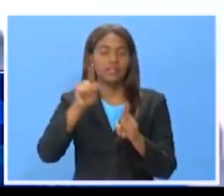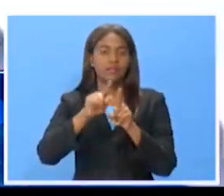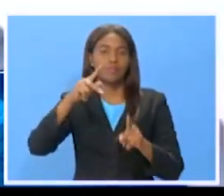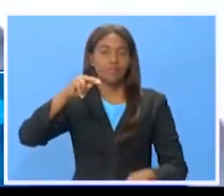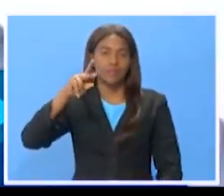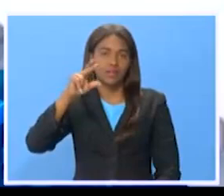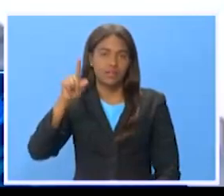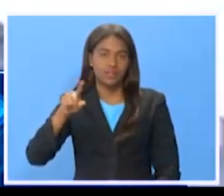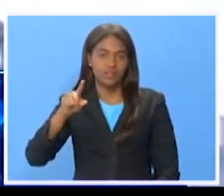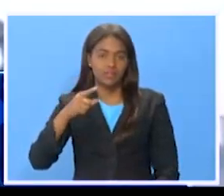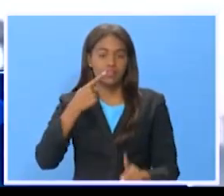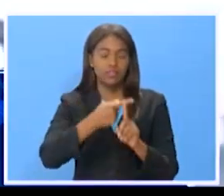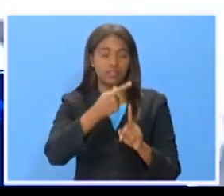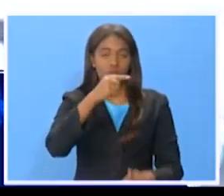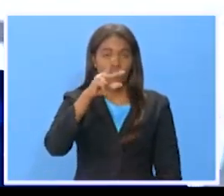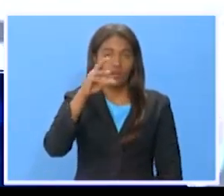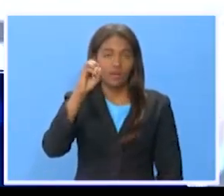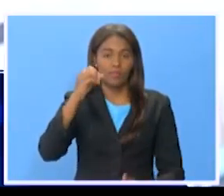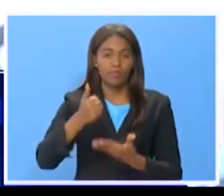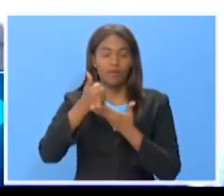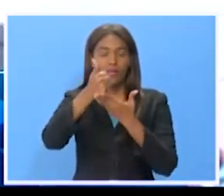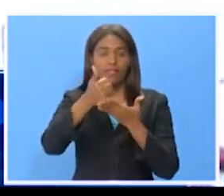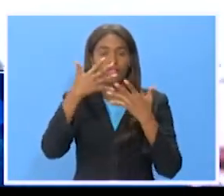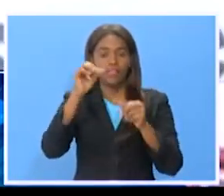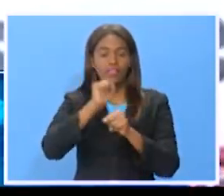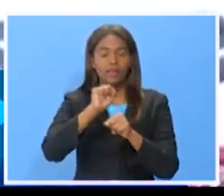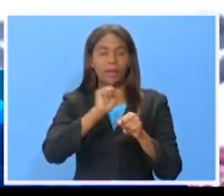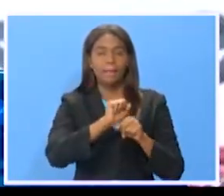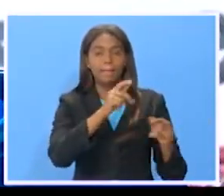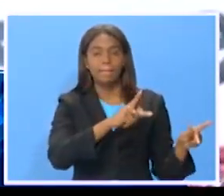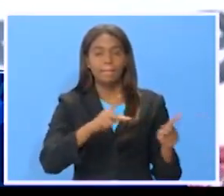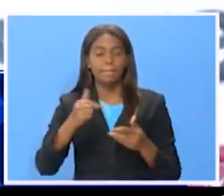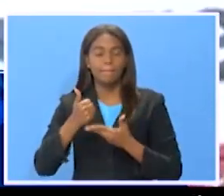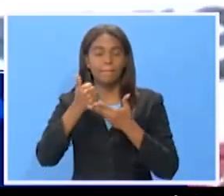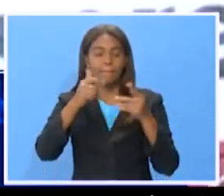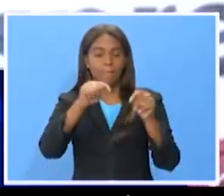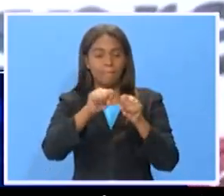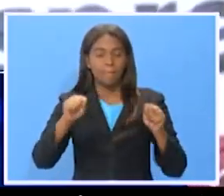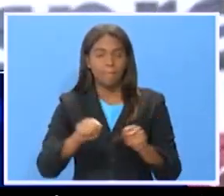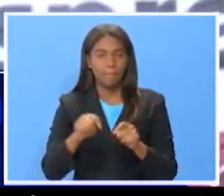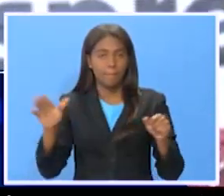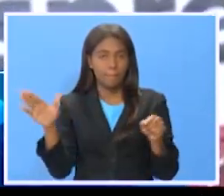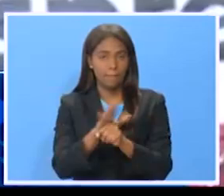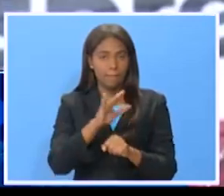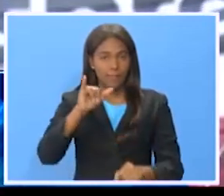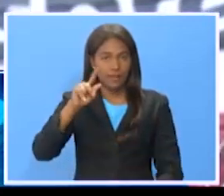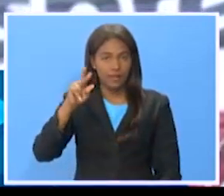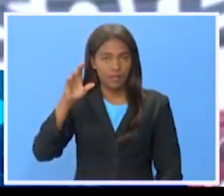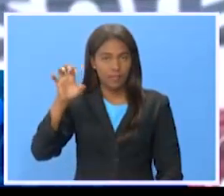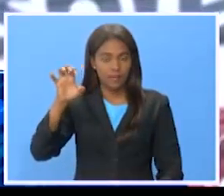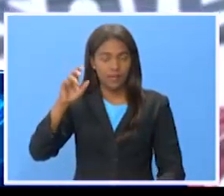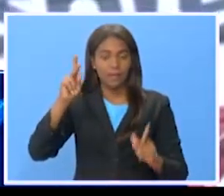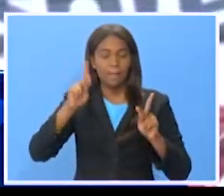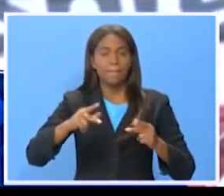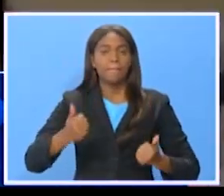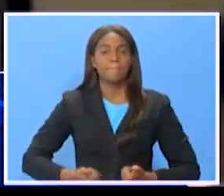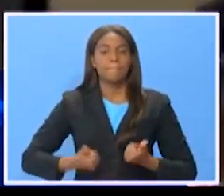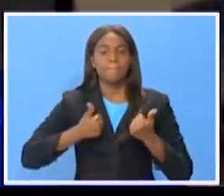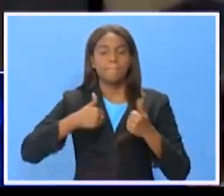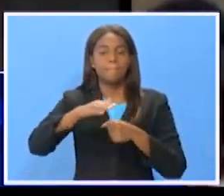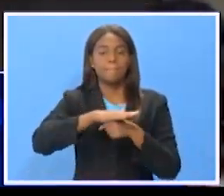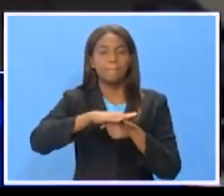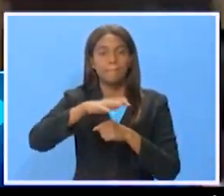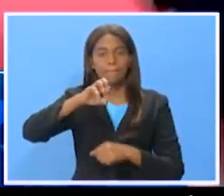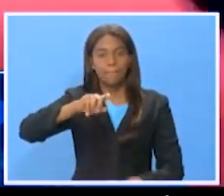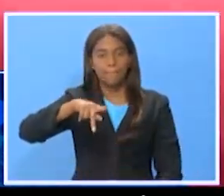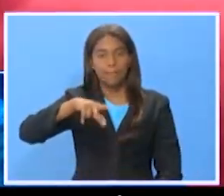En Gurabo se beneficiaron con el operativo Plan Impacto Territorio Total del Inespre, habitantes en el barrio Los Pérez,